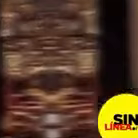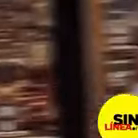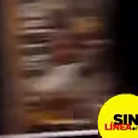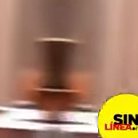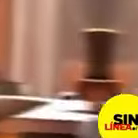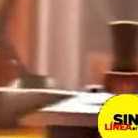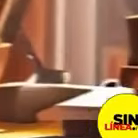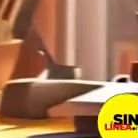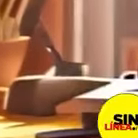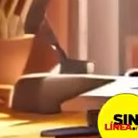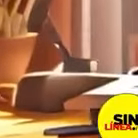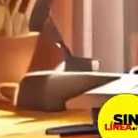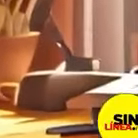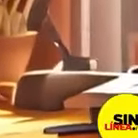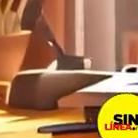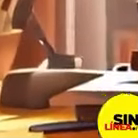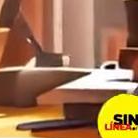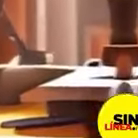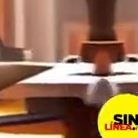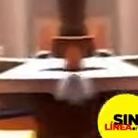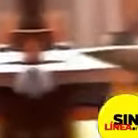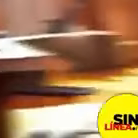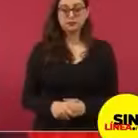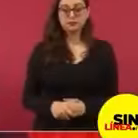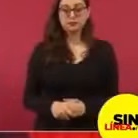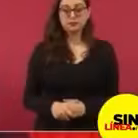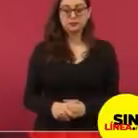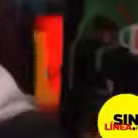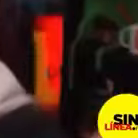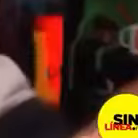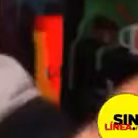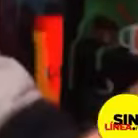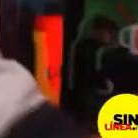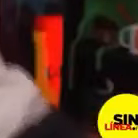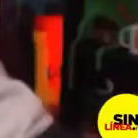No lloraré. No vuelvo a participar en ningún acto.